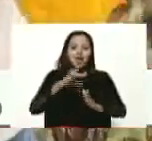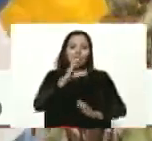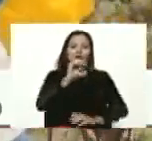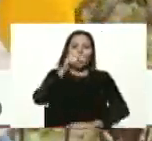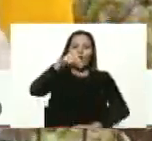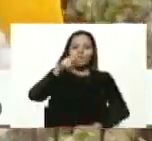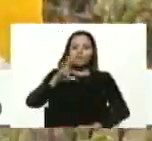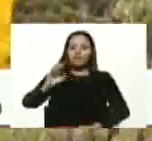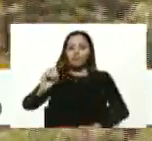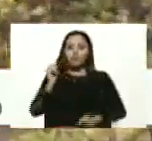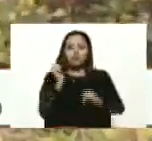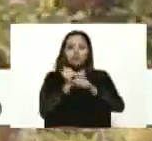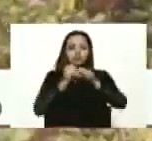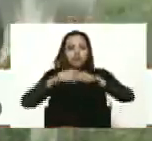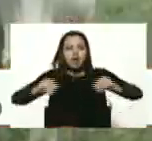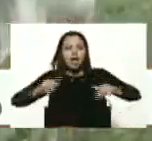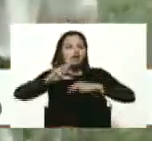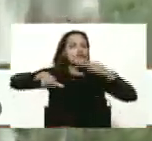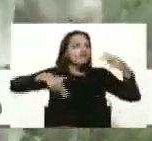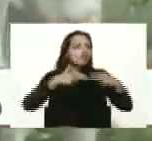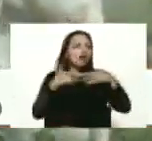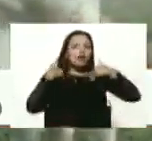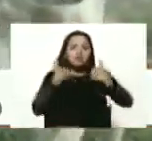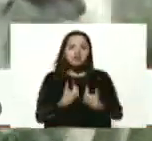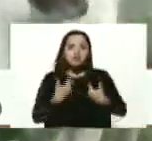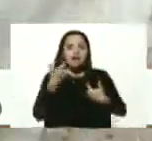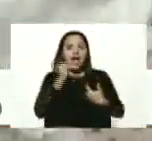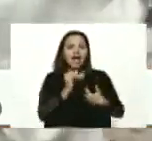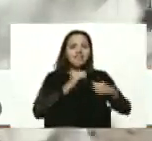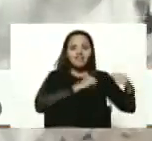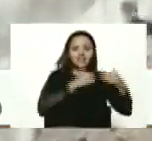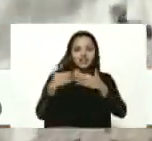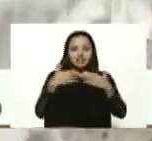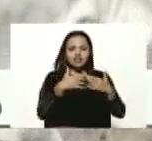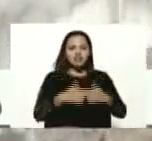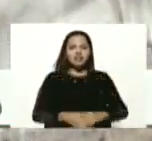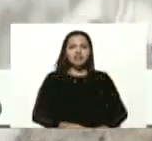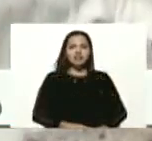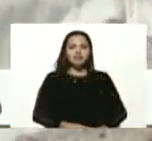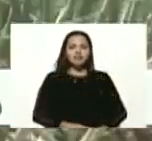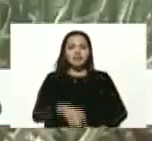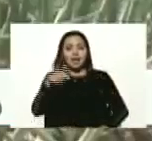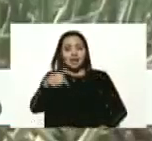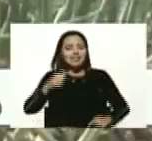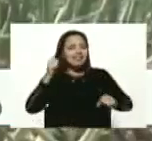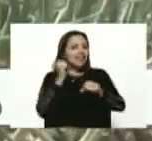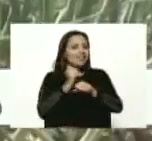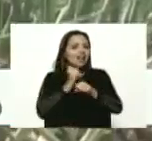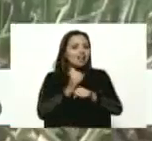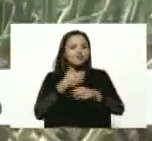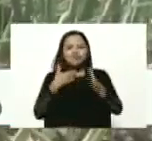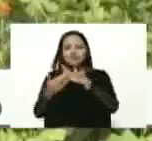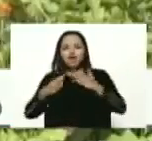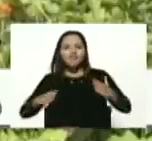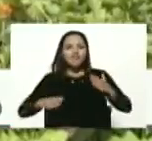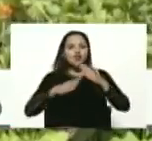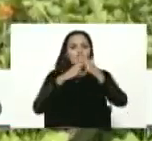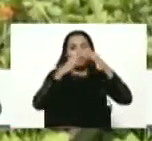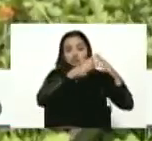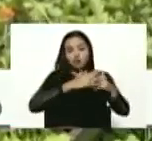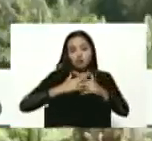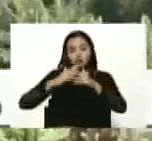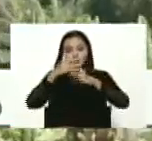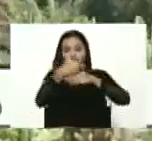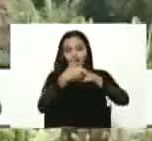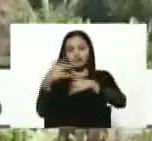la tierra, a las que nunca se rinden y que estamos en batalla, en pie de lucha contra ese bloqueo imperial, y que además